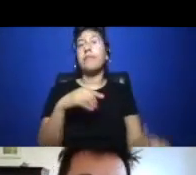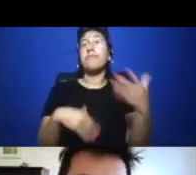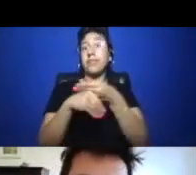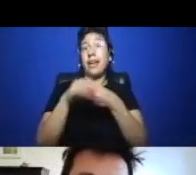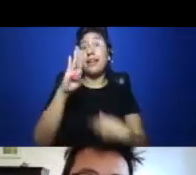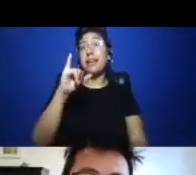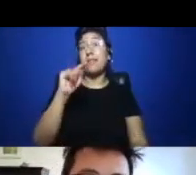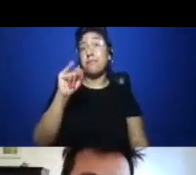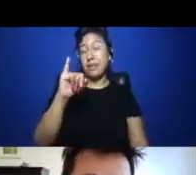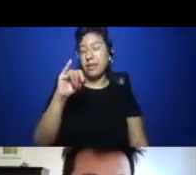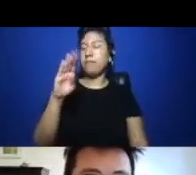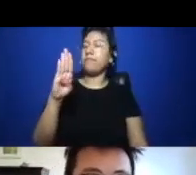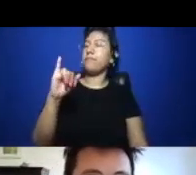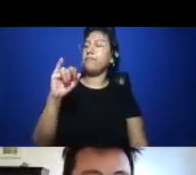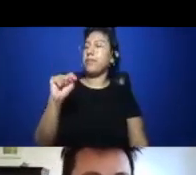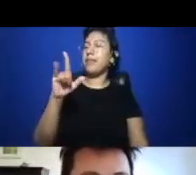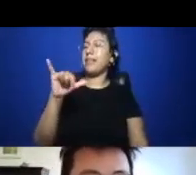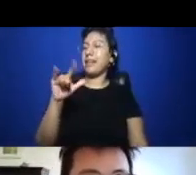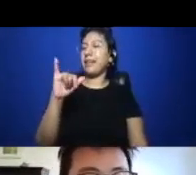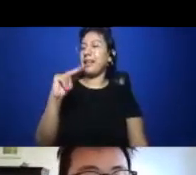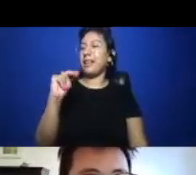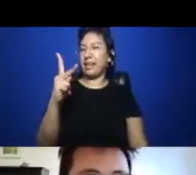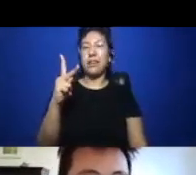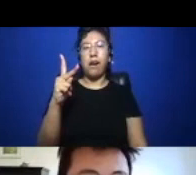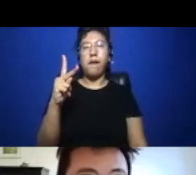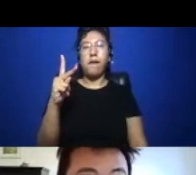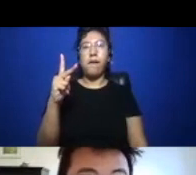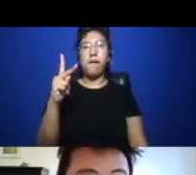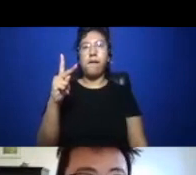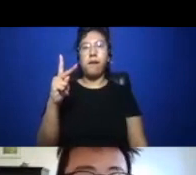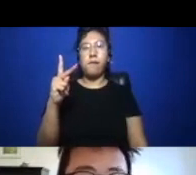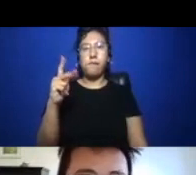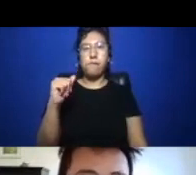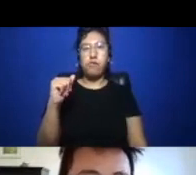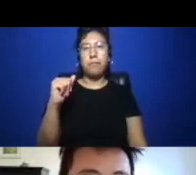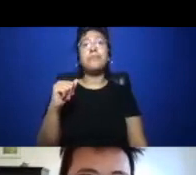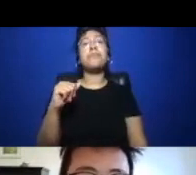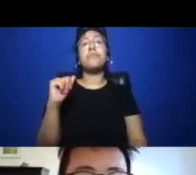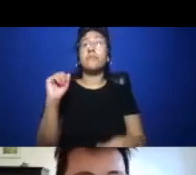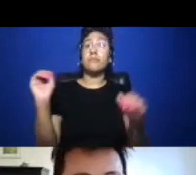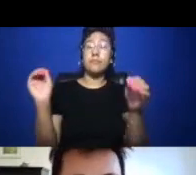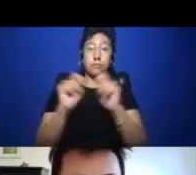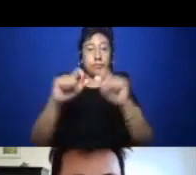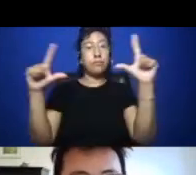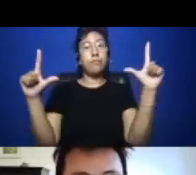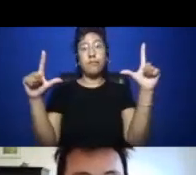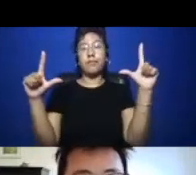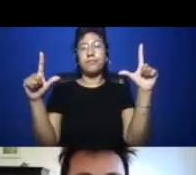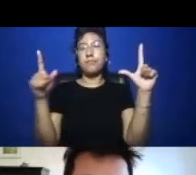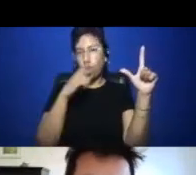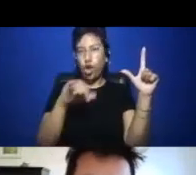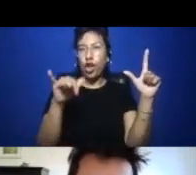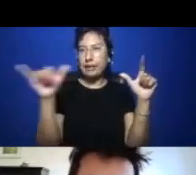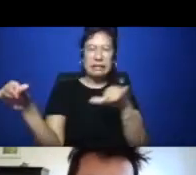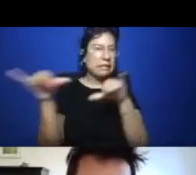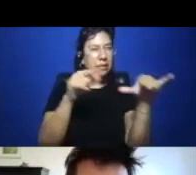Incluía un enlace de Bitly y básicamente era un fraude y llegabas a una página que se veía